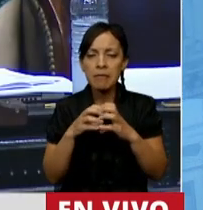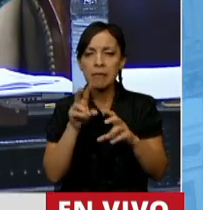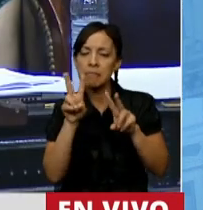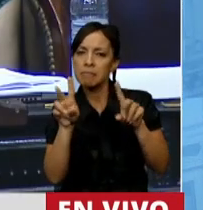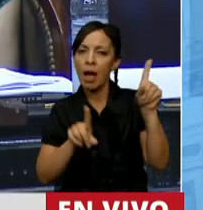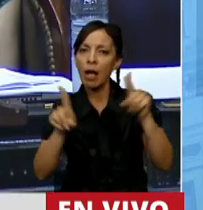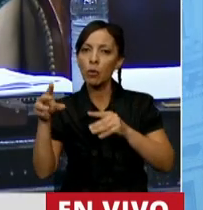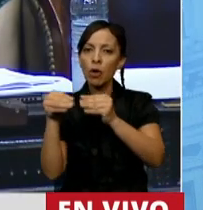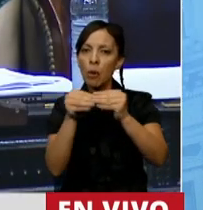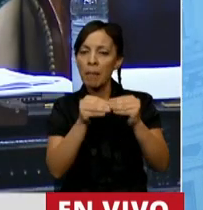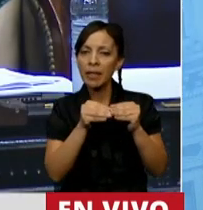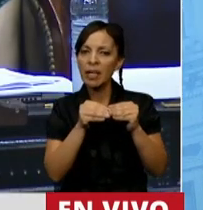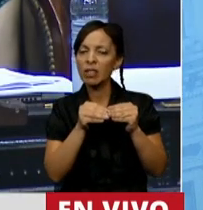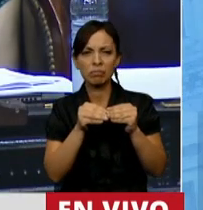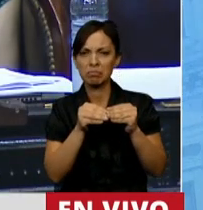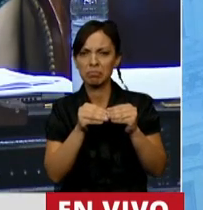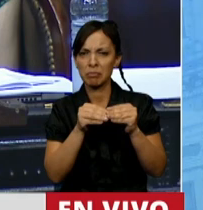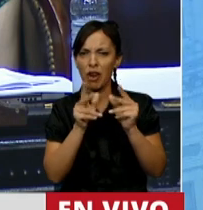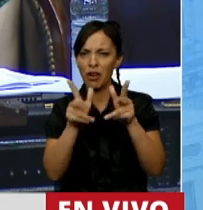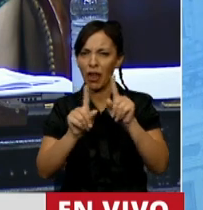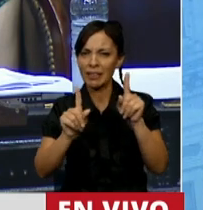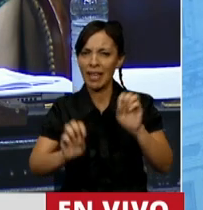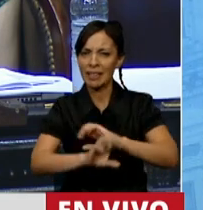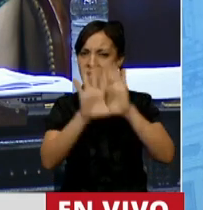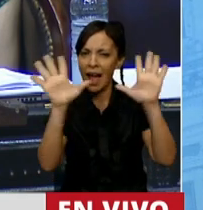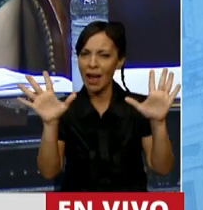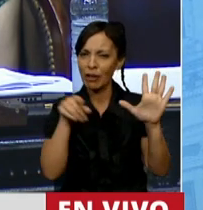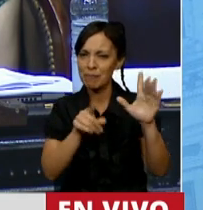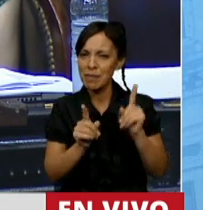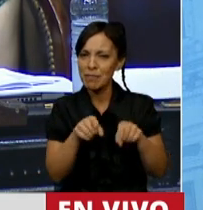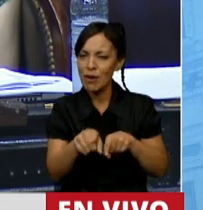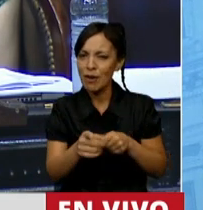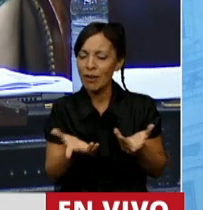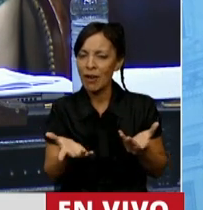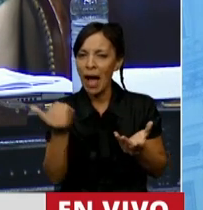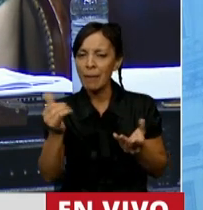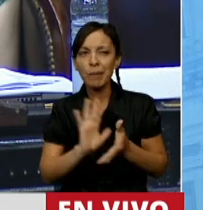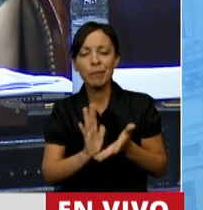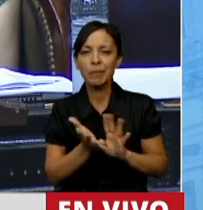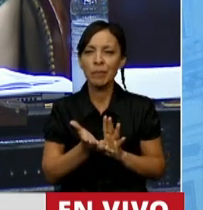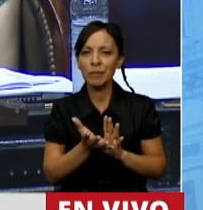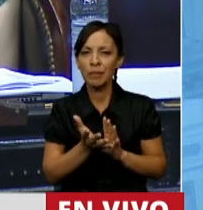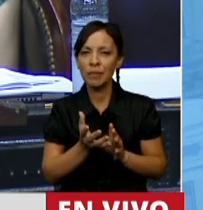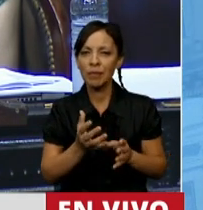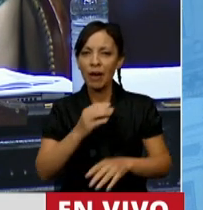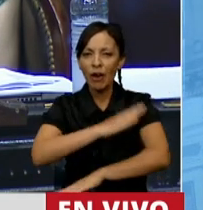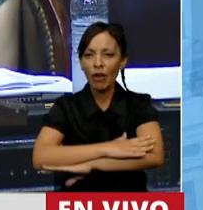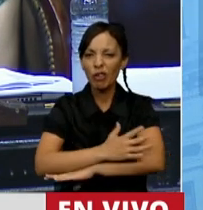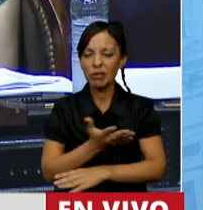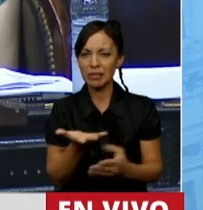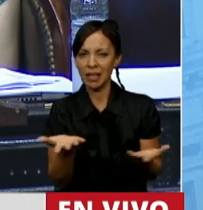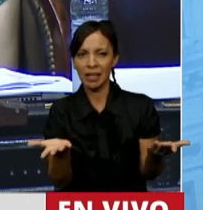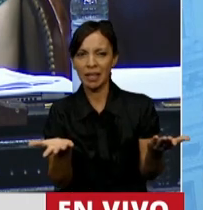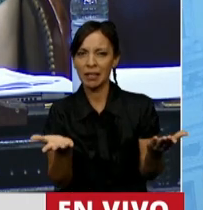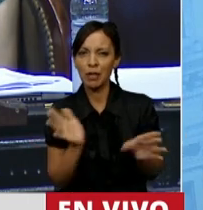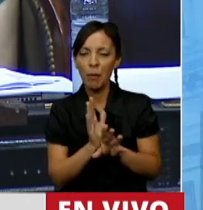colegas no lo decían claramente y tenían ciertas actitudes